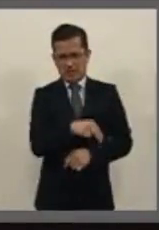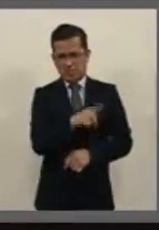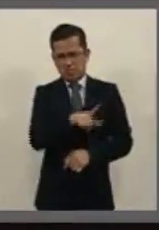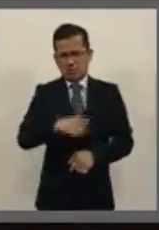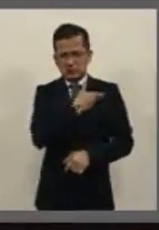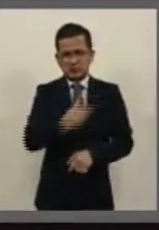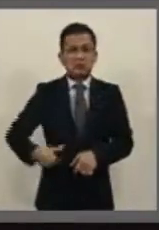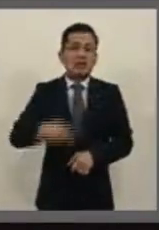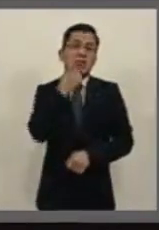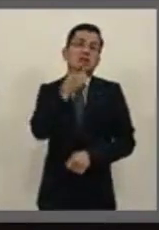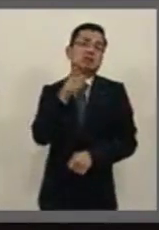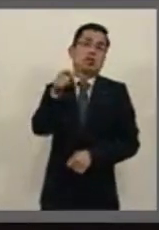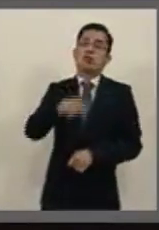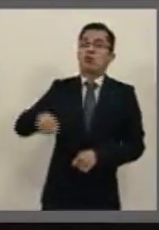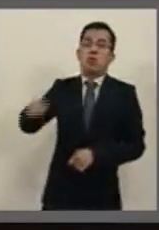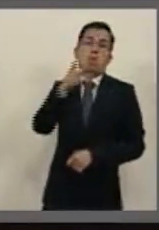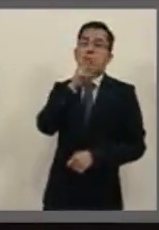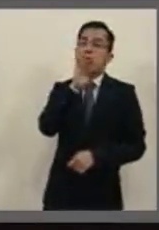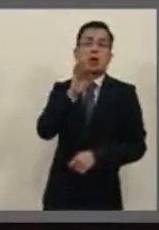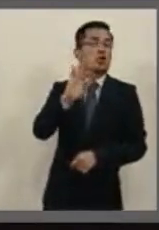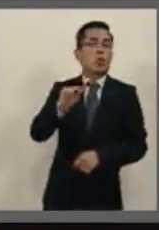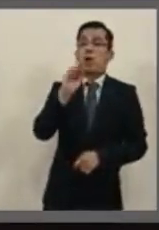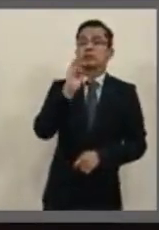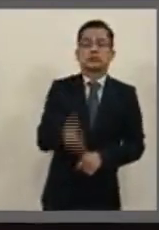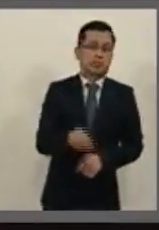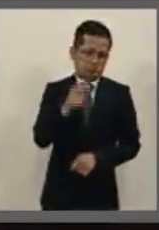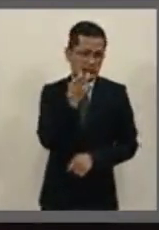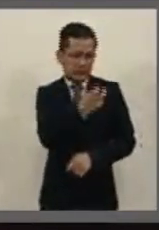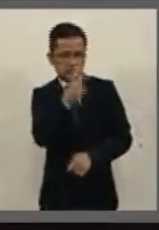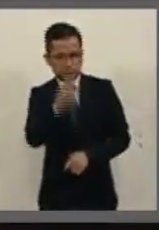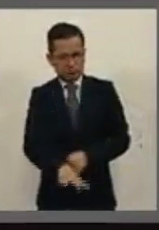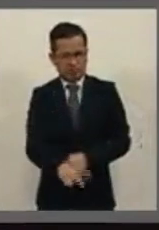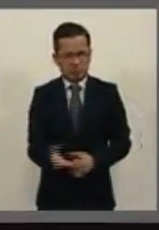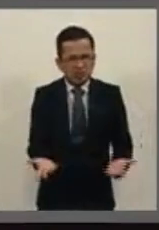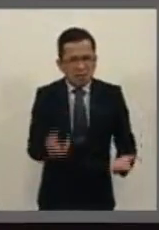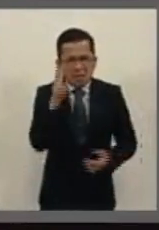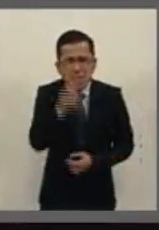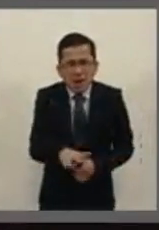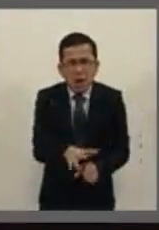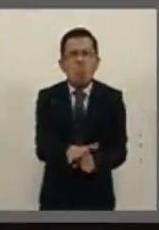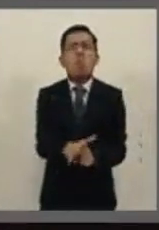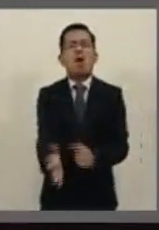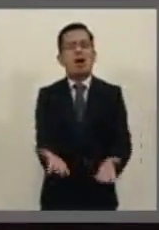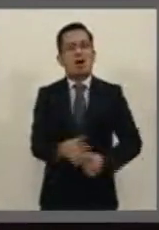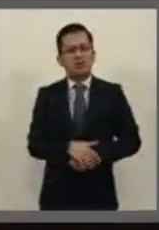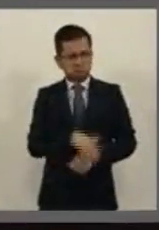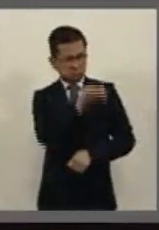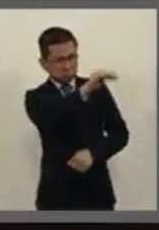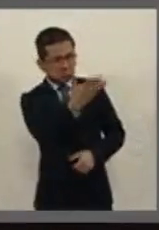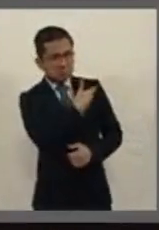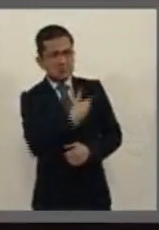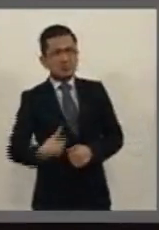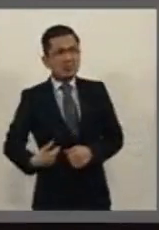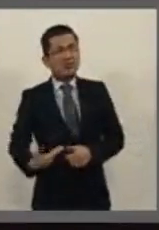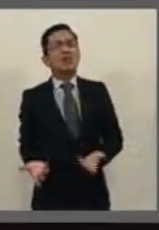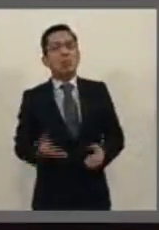diciendo que los padres no aceptan la verdad. ¿Cuál verdad? Le preguntaría yo, señor